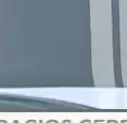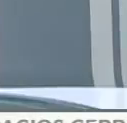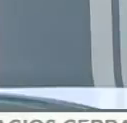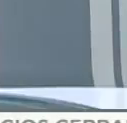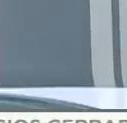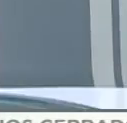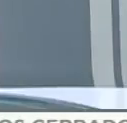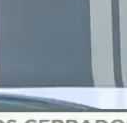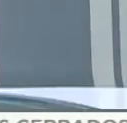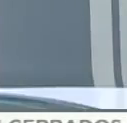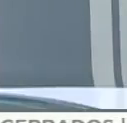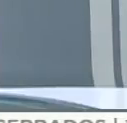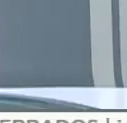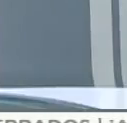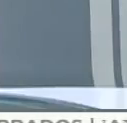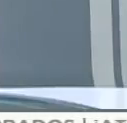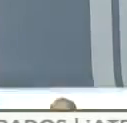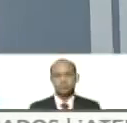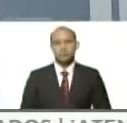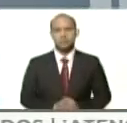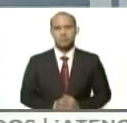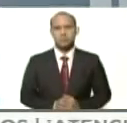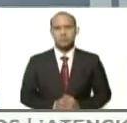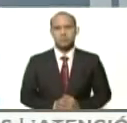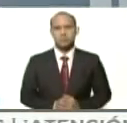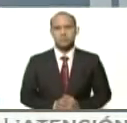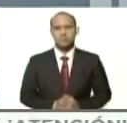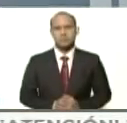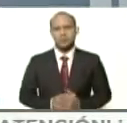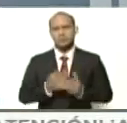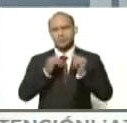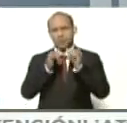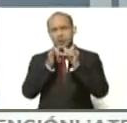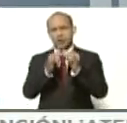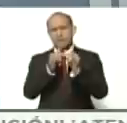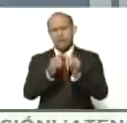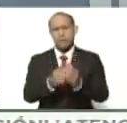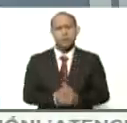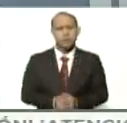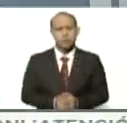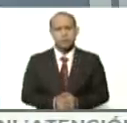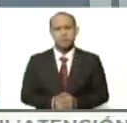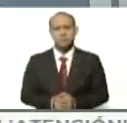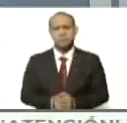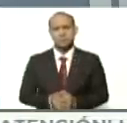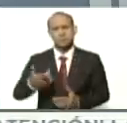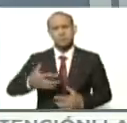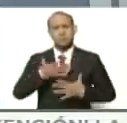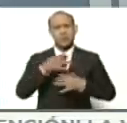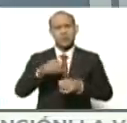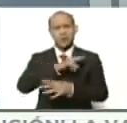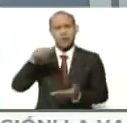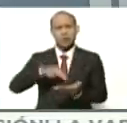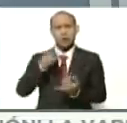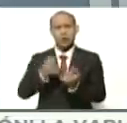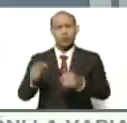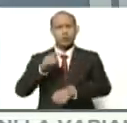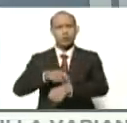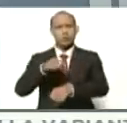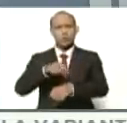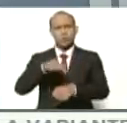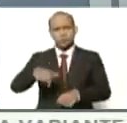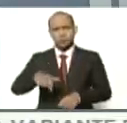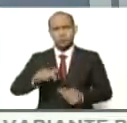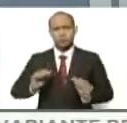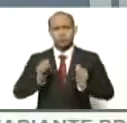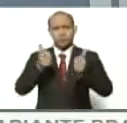amigos televidentes muy buenas tardes con su permiso hacemos el presente avance informativo con información de interés nacional de últimos minutos que se genera en